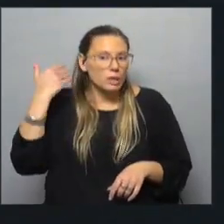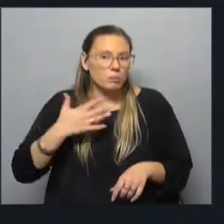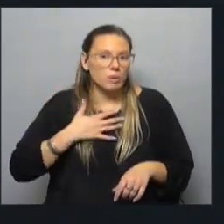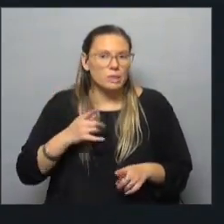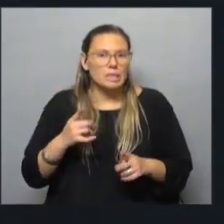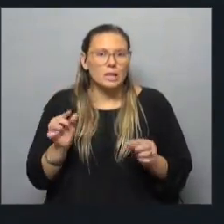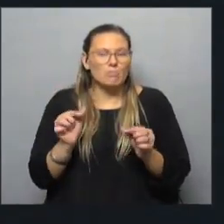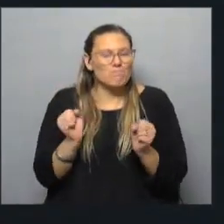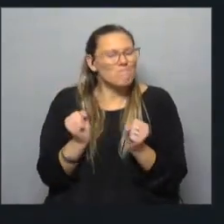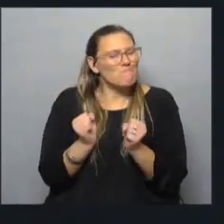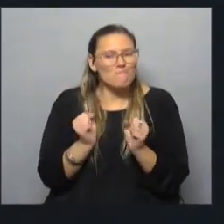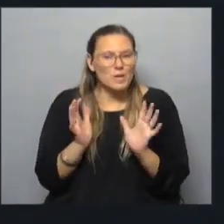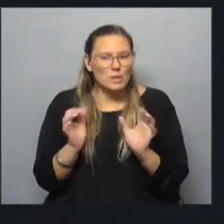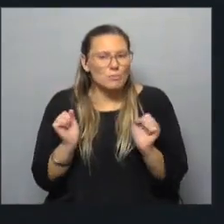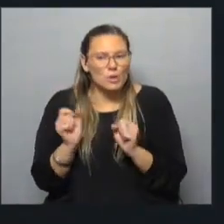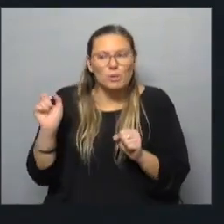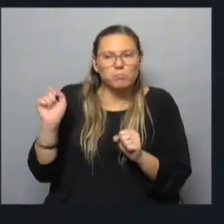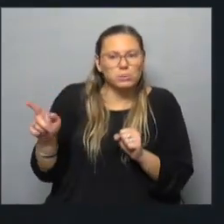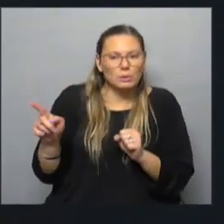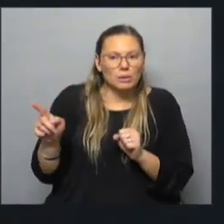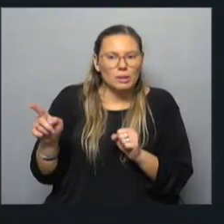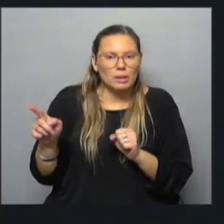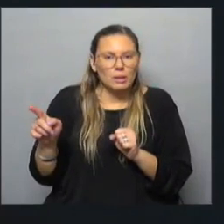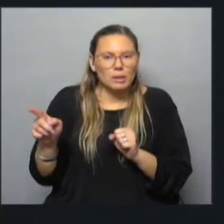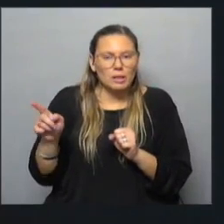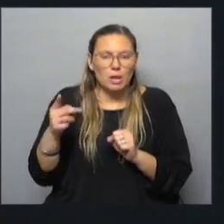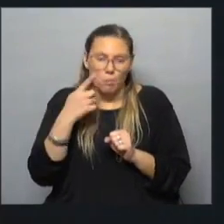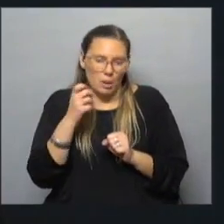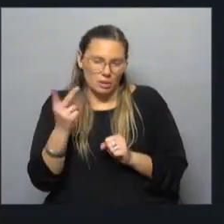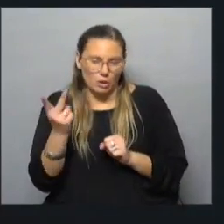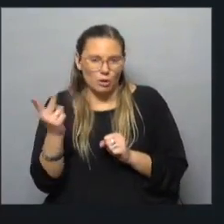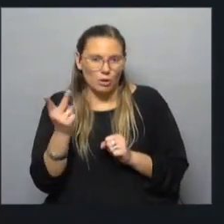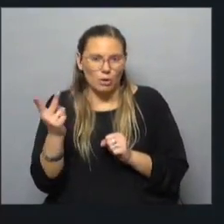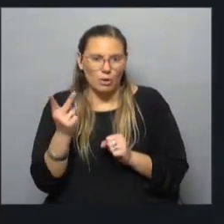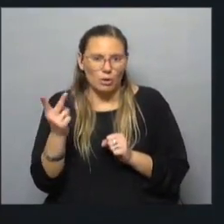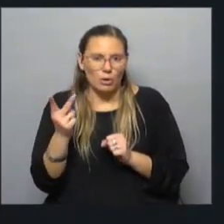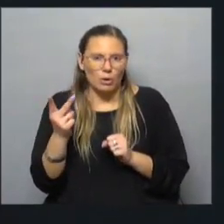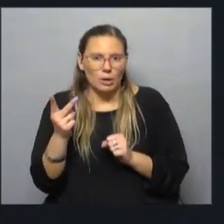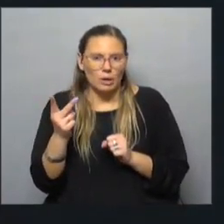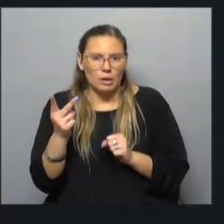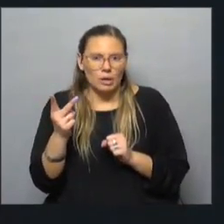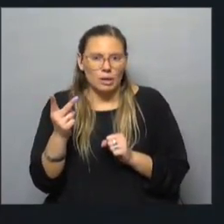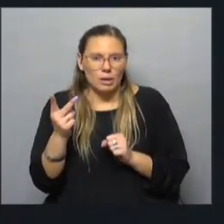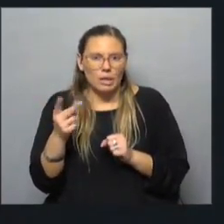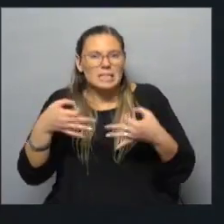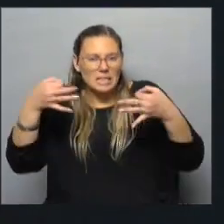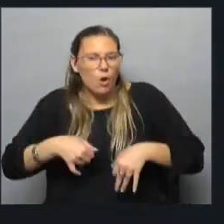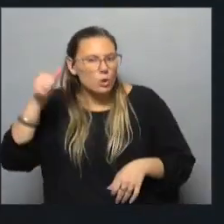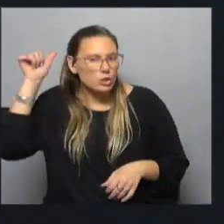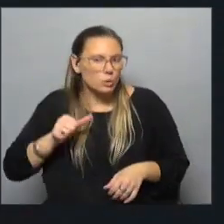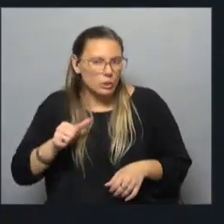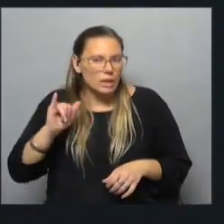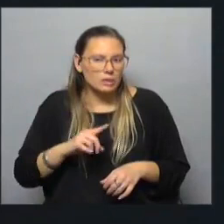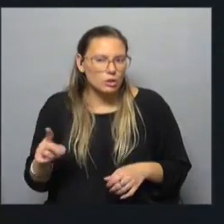ella tenía mucho miedo. Los miedos de ella eran más que nada, y tanto de ella como mi papá, era en torno a si iba a ser segura la cirugía,